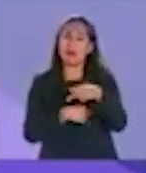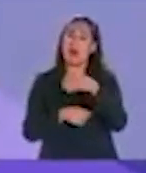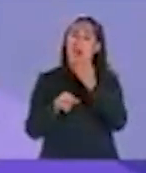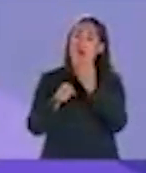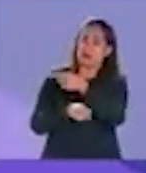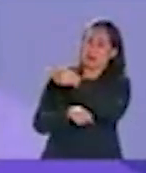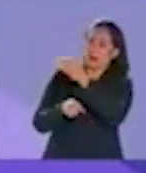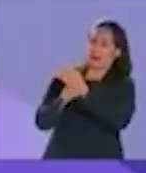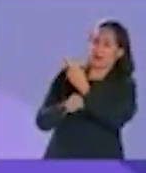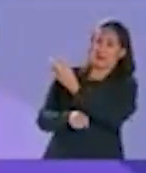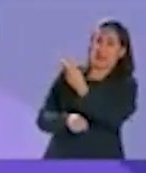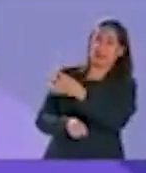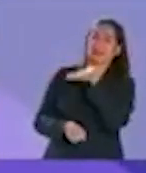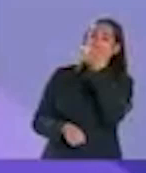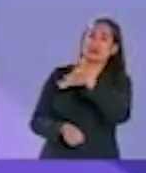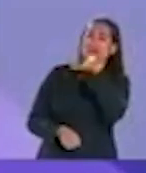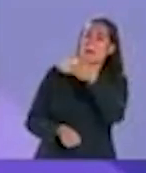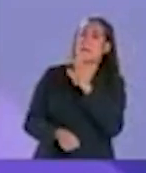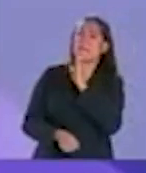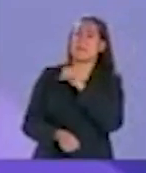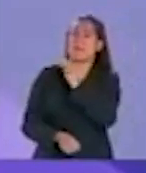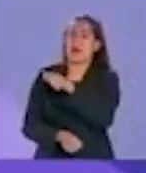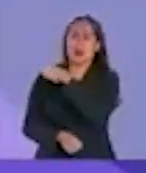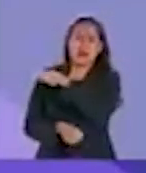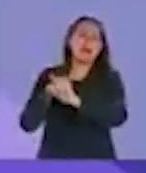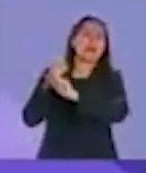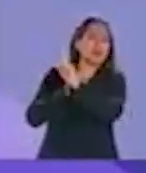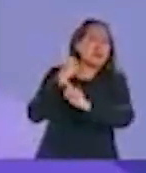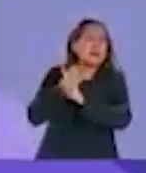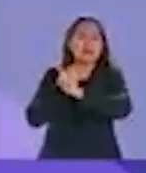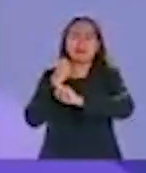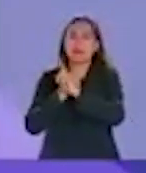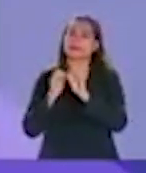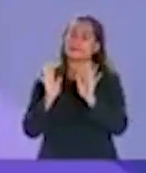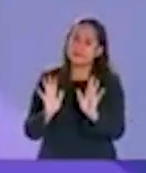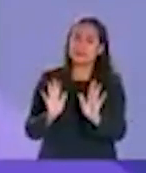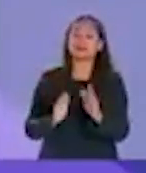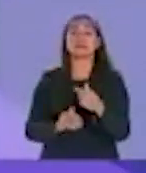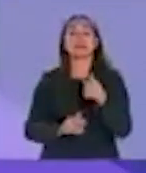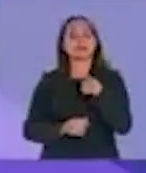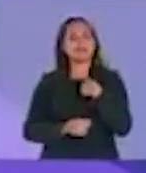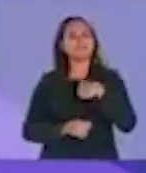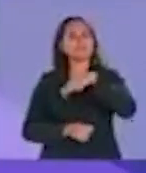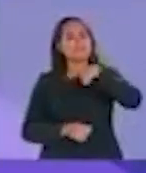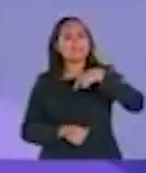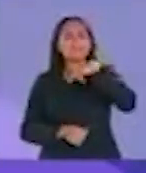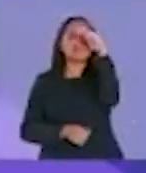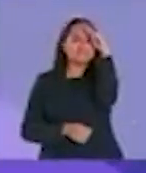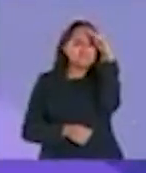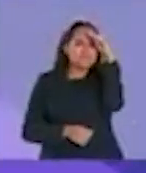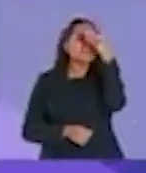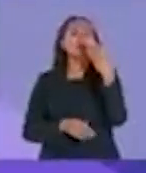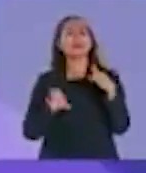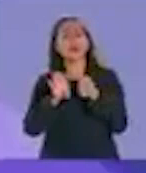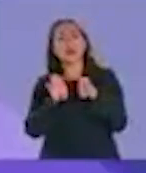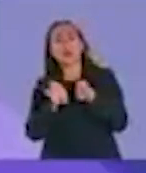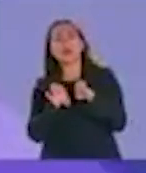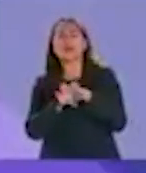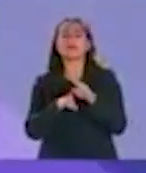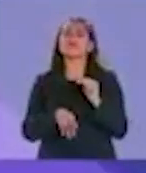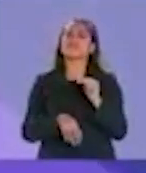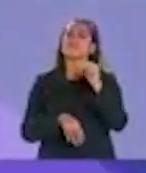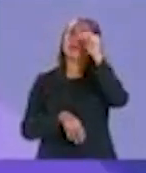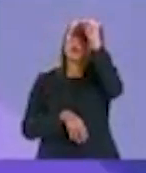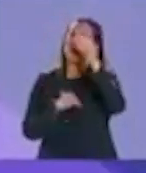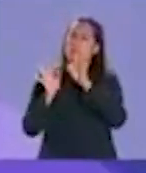ellos han provocado todos estos problemas que tiene méxico si nosotros tenemos no solamente la vista hacia el norte yo lo dije hace ratito